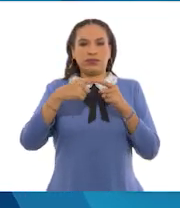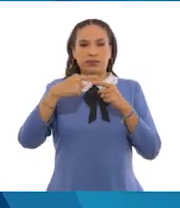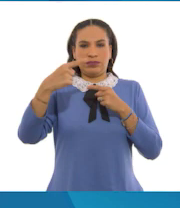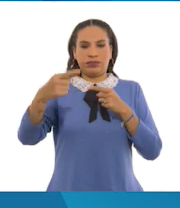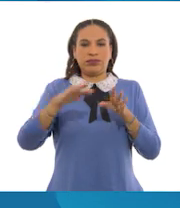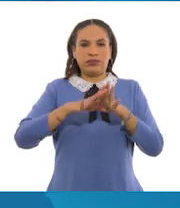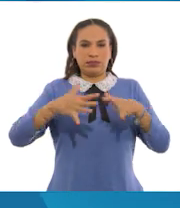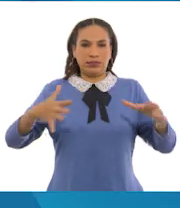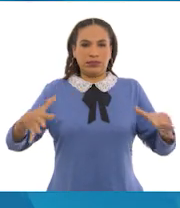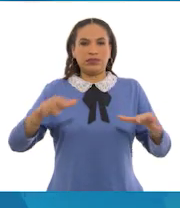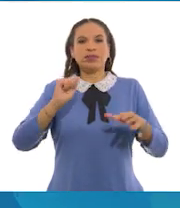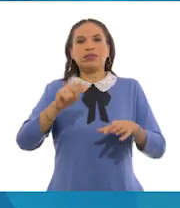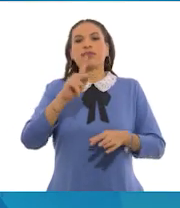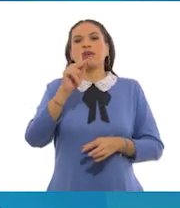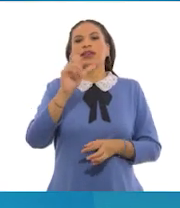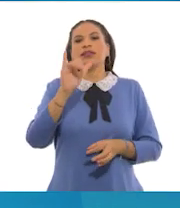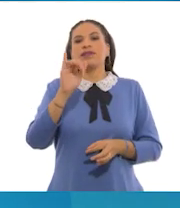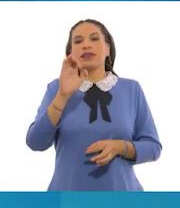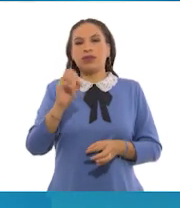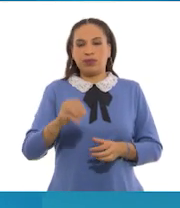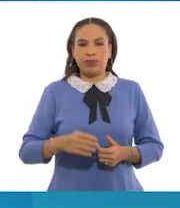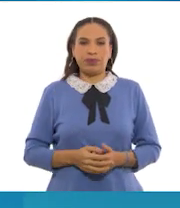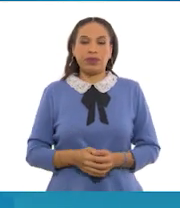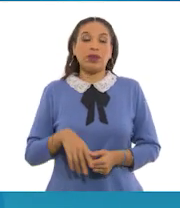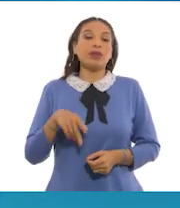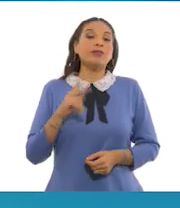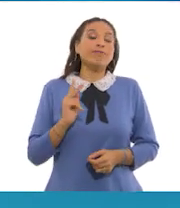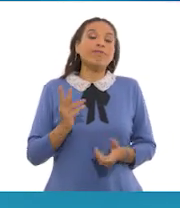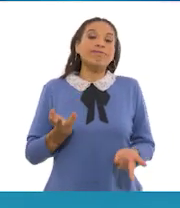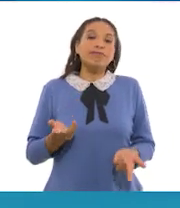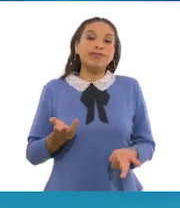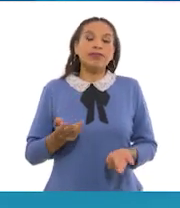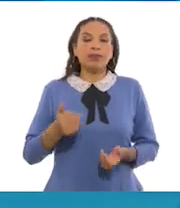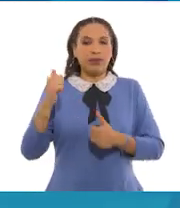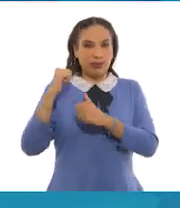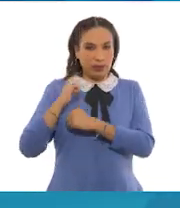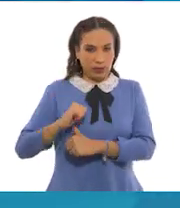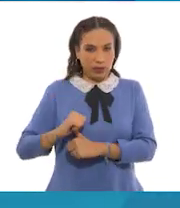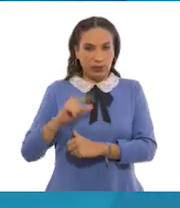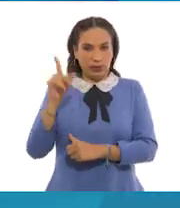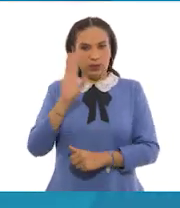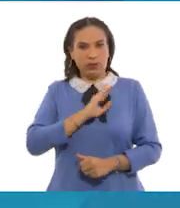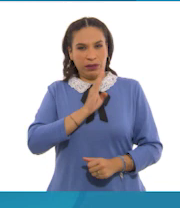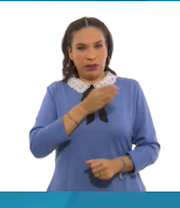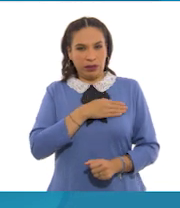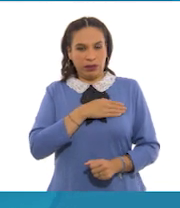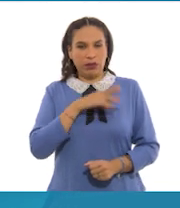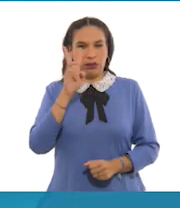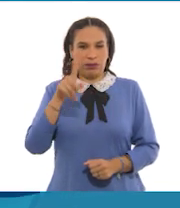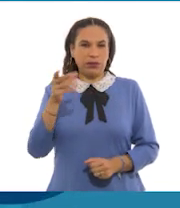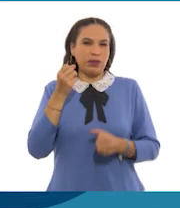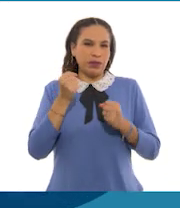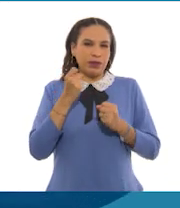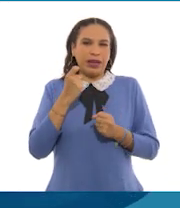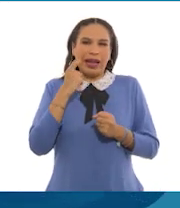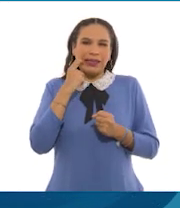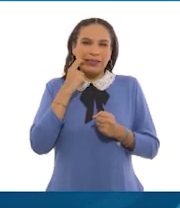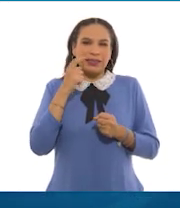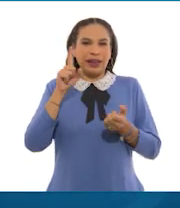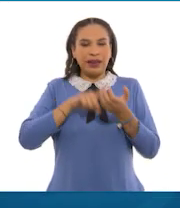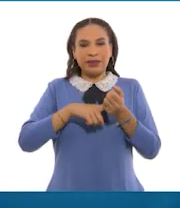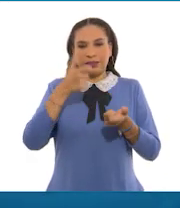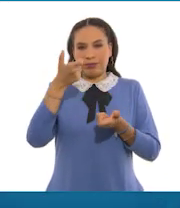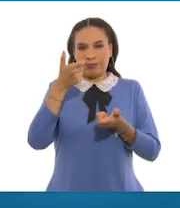del Océano Pacífico. Sin embargo, las autoridades españolas eran muy celosas de su dinero